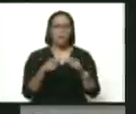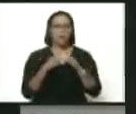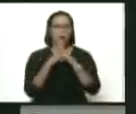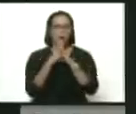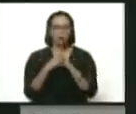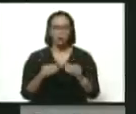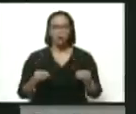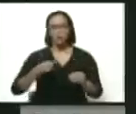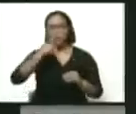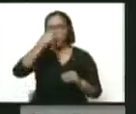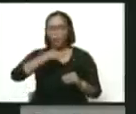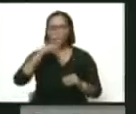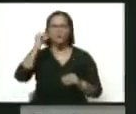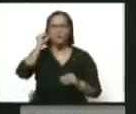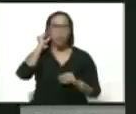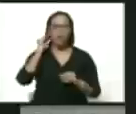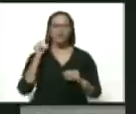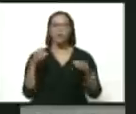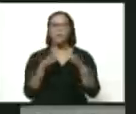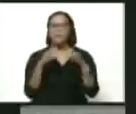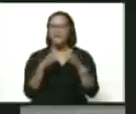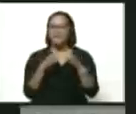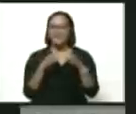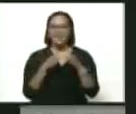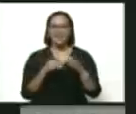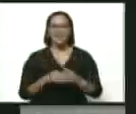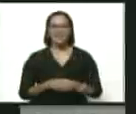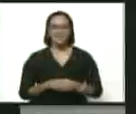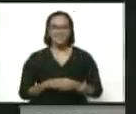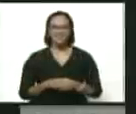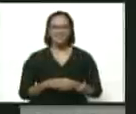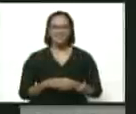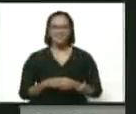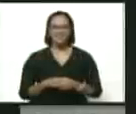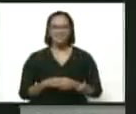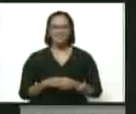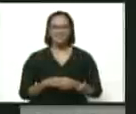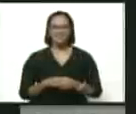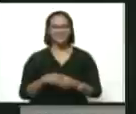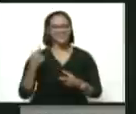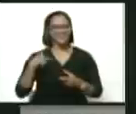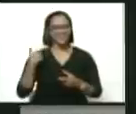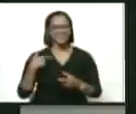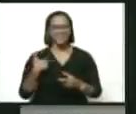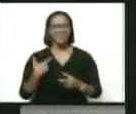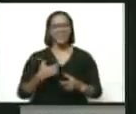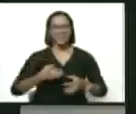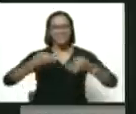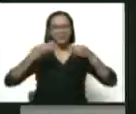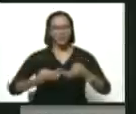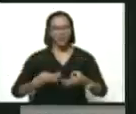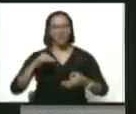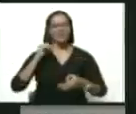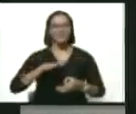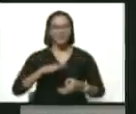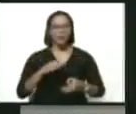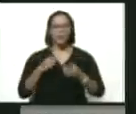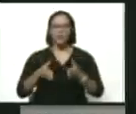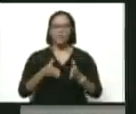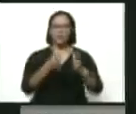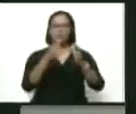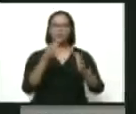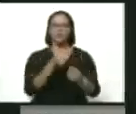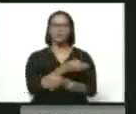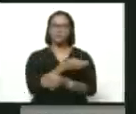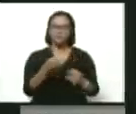a hombres, mujeres, compañeros, compañeras, y tengan la seguridad de que estamos en el camino